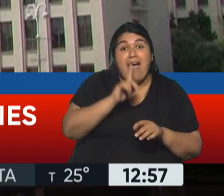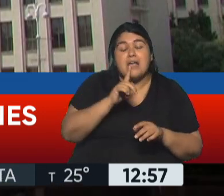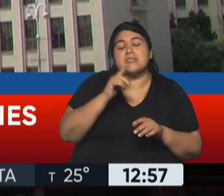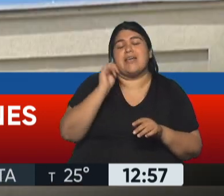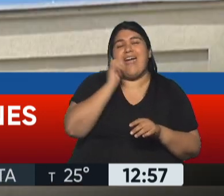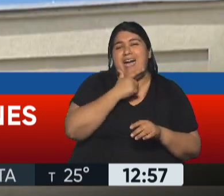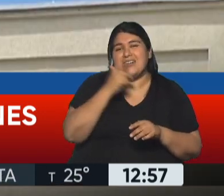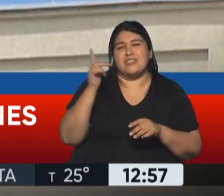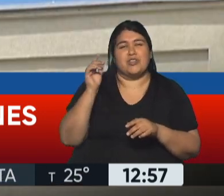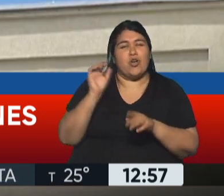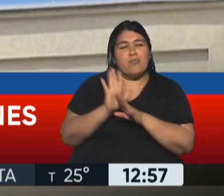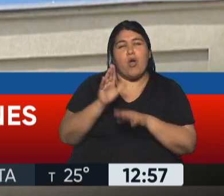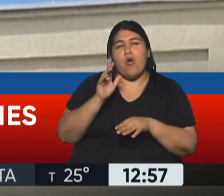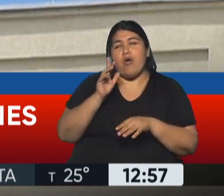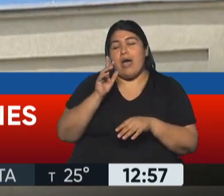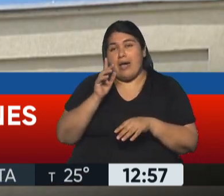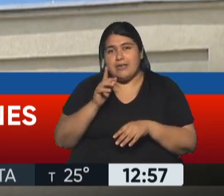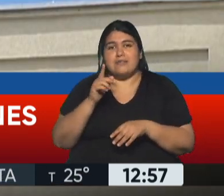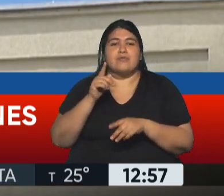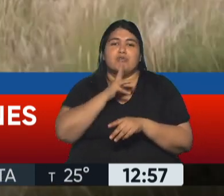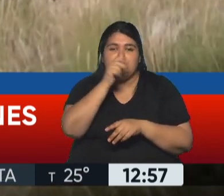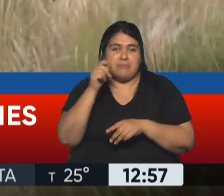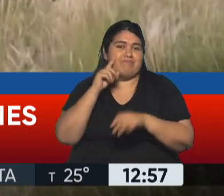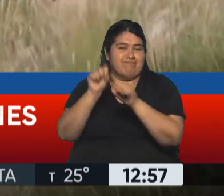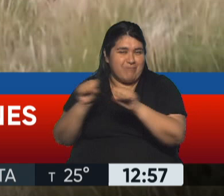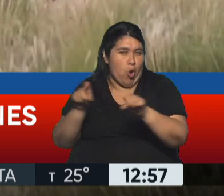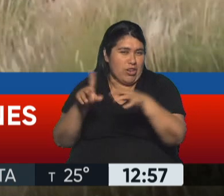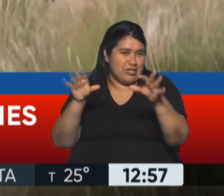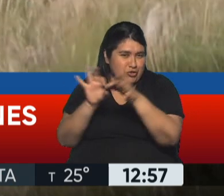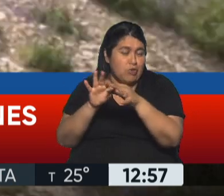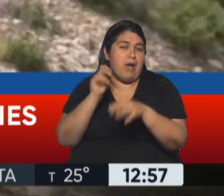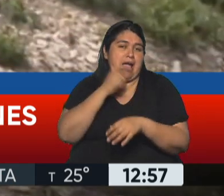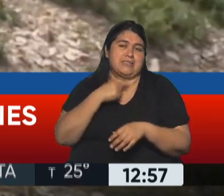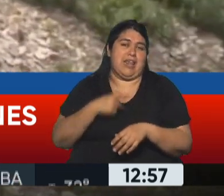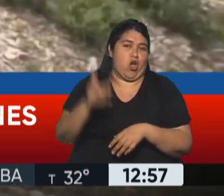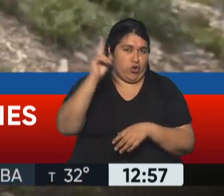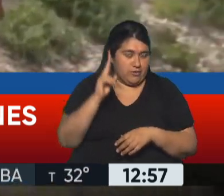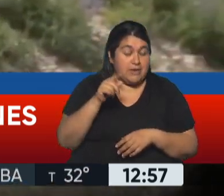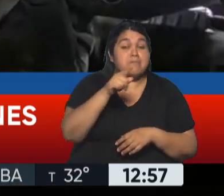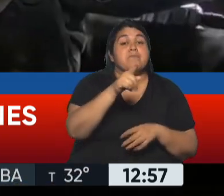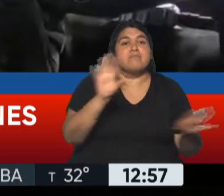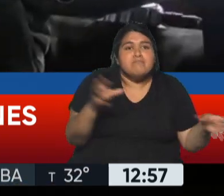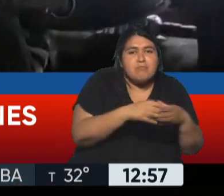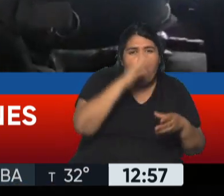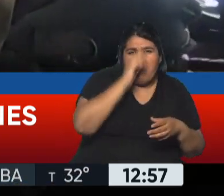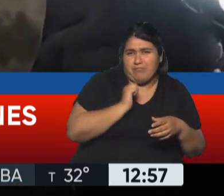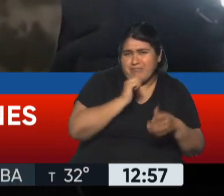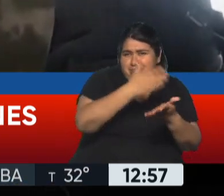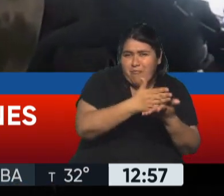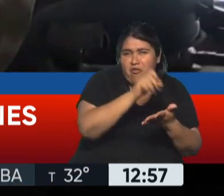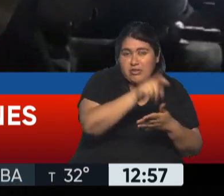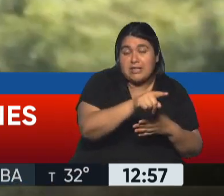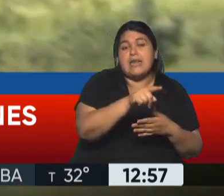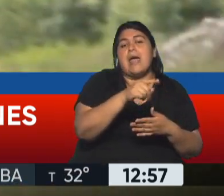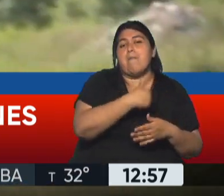través de un gasoducto que atraviesa su territorio. Al mismo tiempo, ordenó un fuerte despliegue de tropas en la frontera con Polonia,